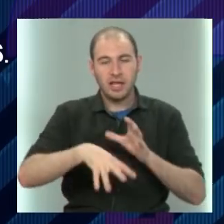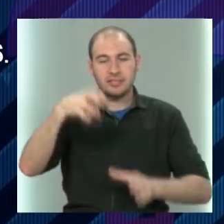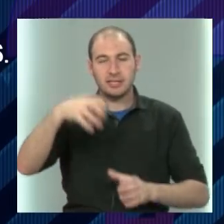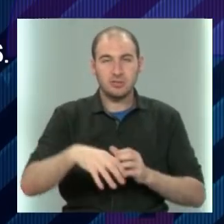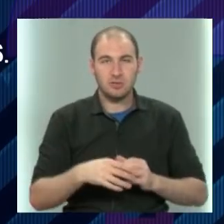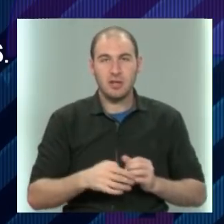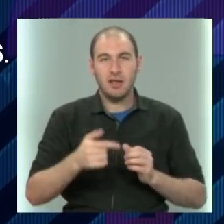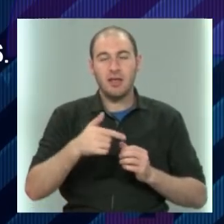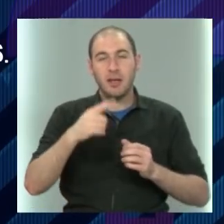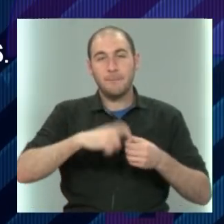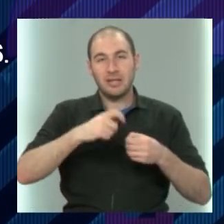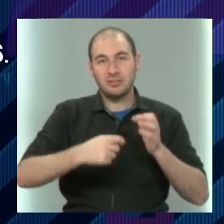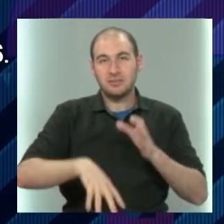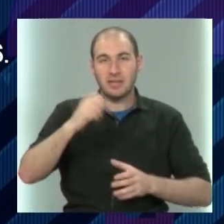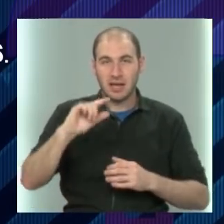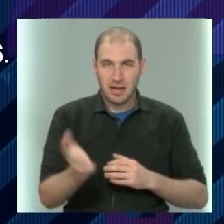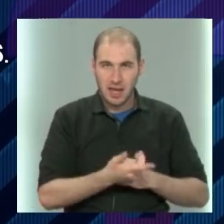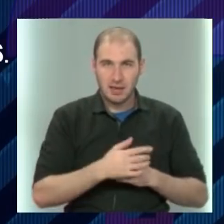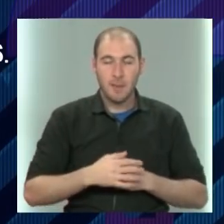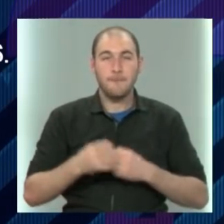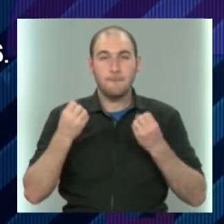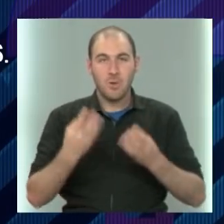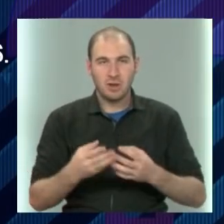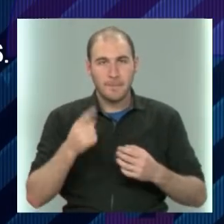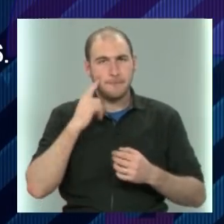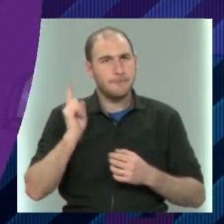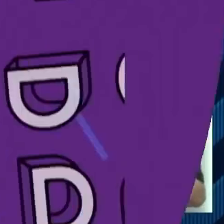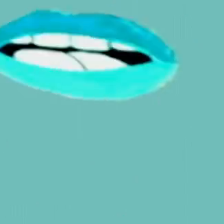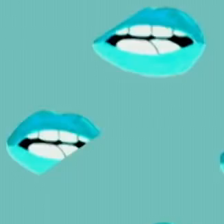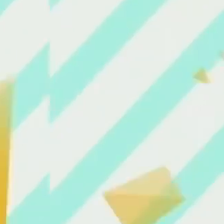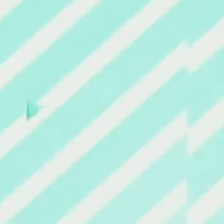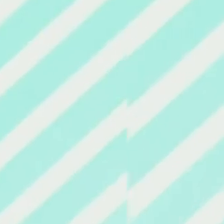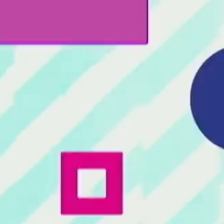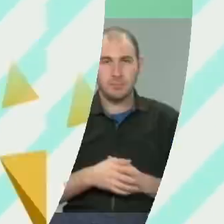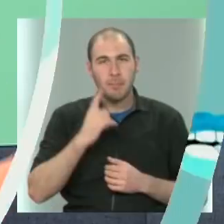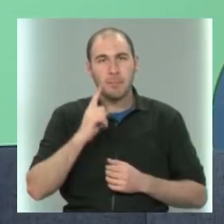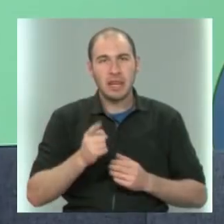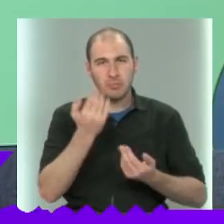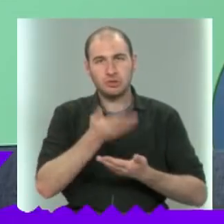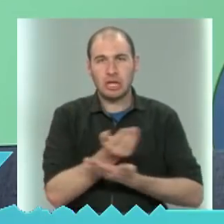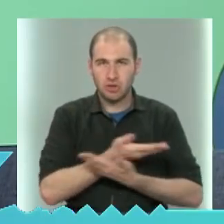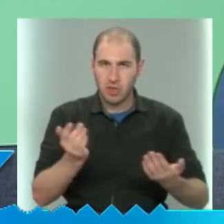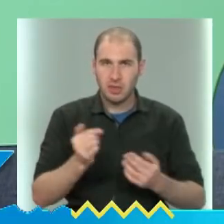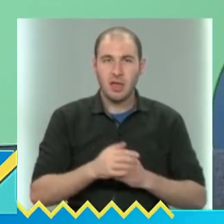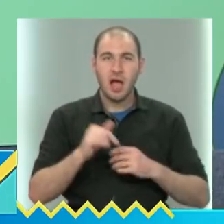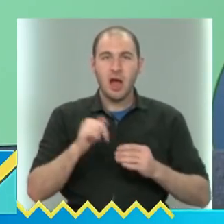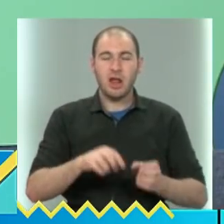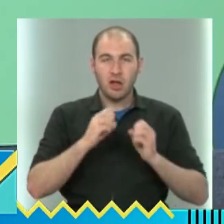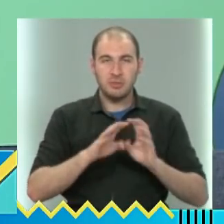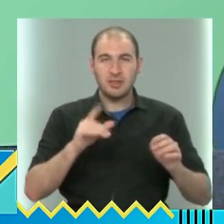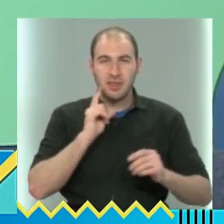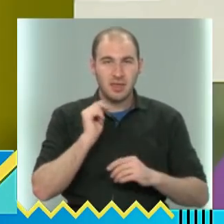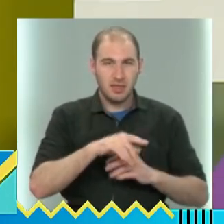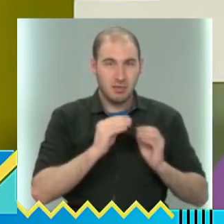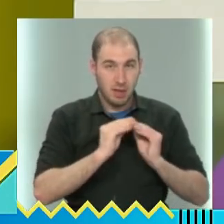extracción de hidrocarburos no convencionales debido al alto riesgo que genera a la población. Así que de esta manera abrimos con esta columna el